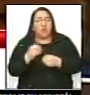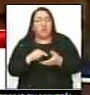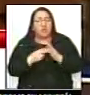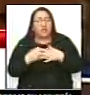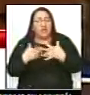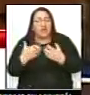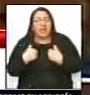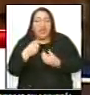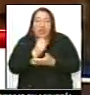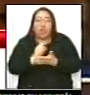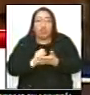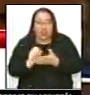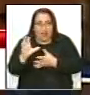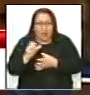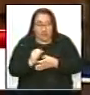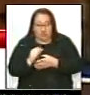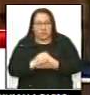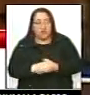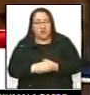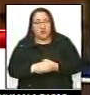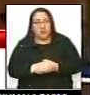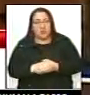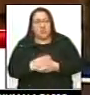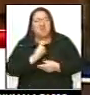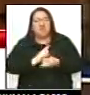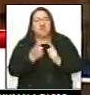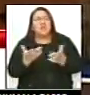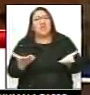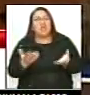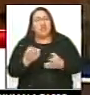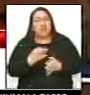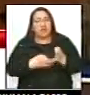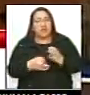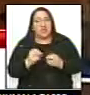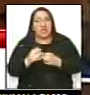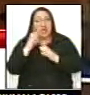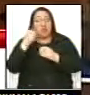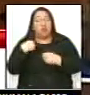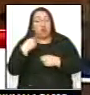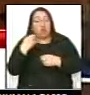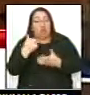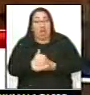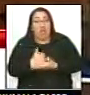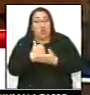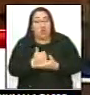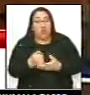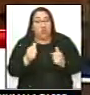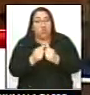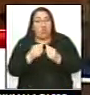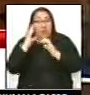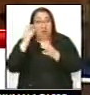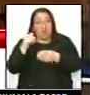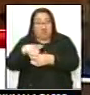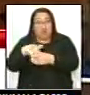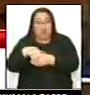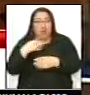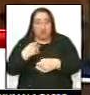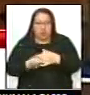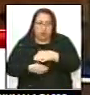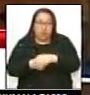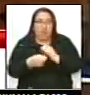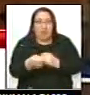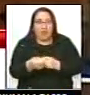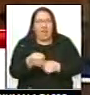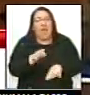conseguir licitaciones. ¿A cambio de qué? Financiamientos de campañas políticas, por ejemplo, presidente. Pero